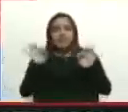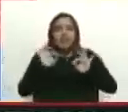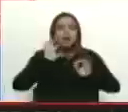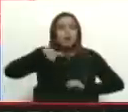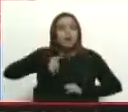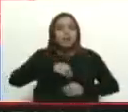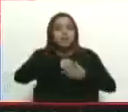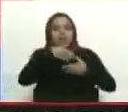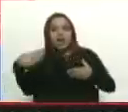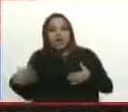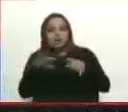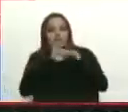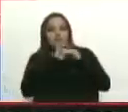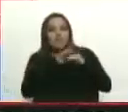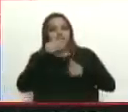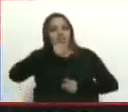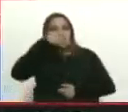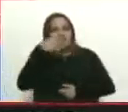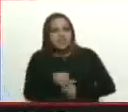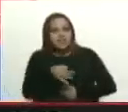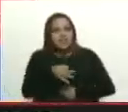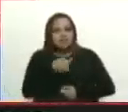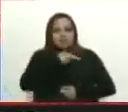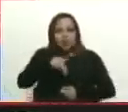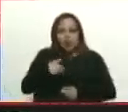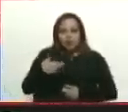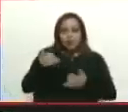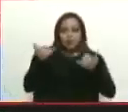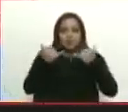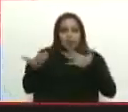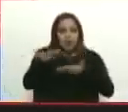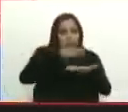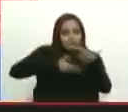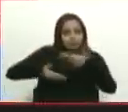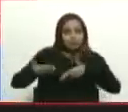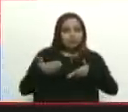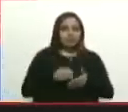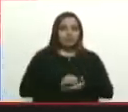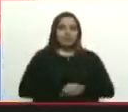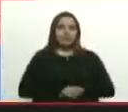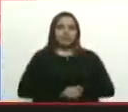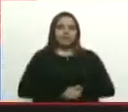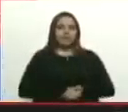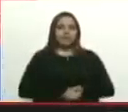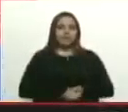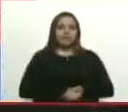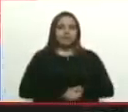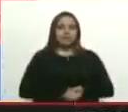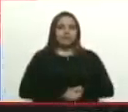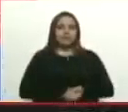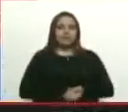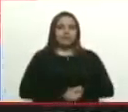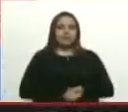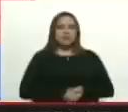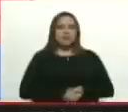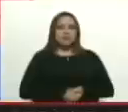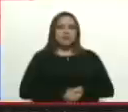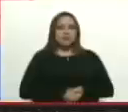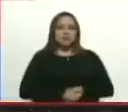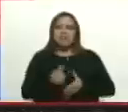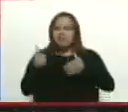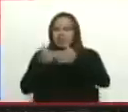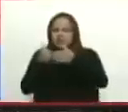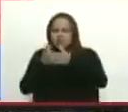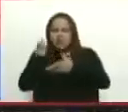ahí, de la unidad verdadera entre nosotros. Entre nosotros. Si el